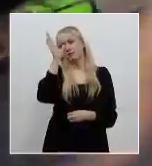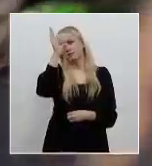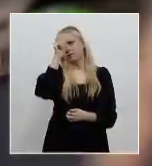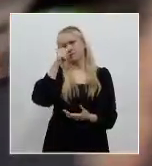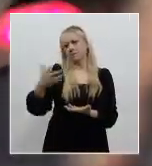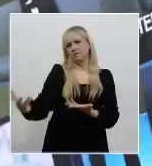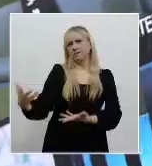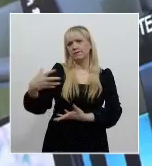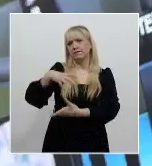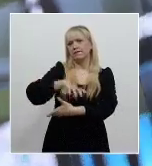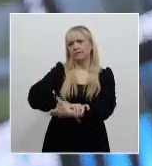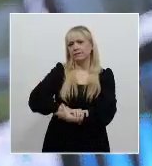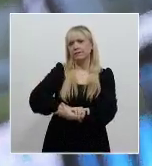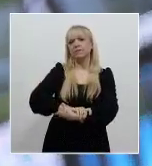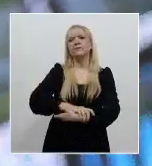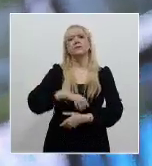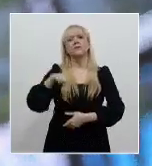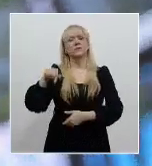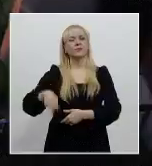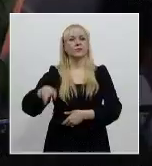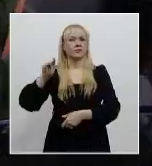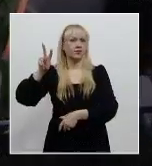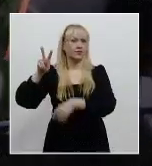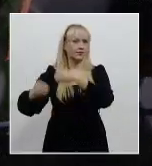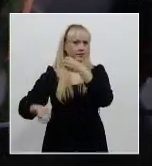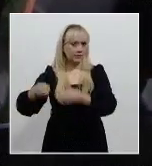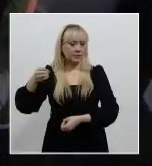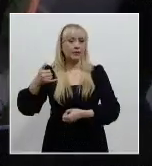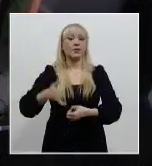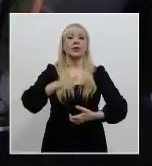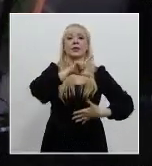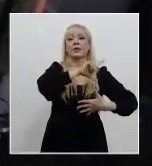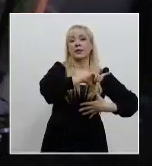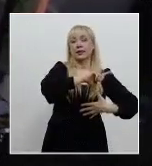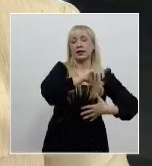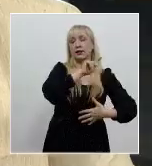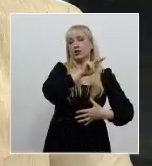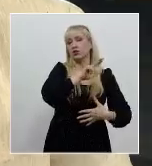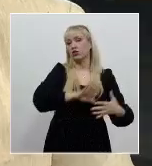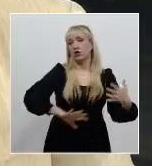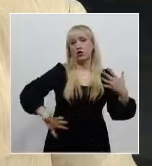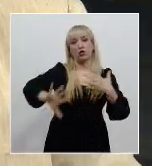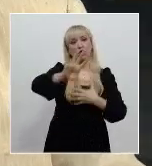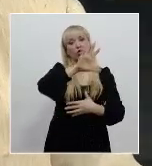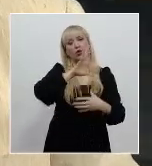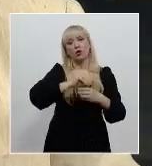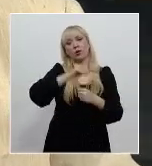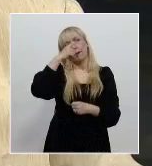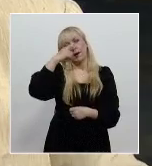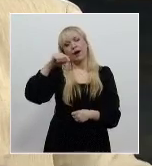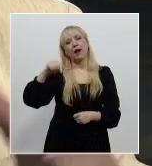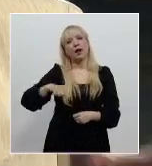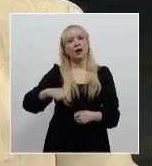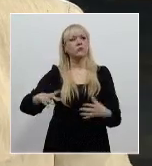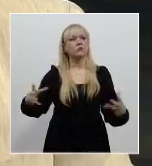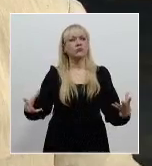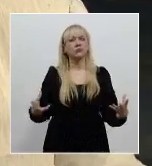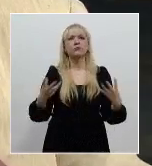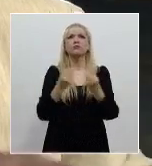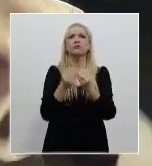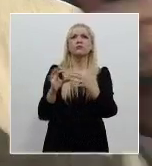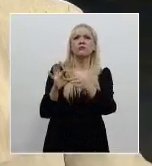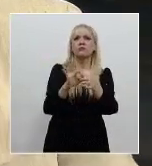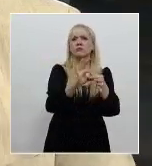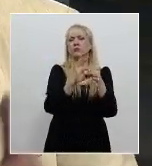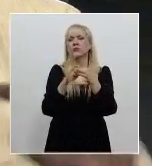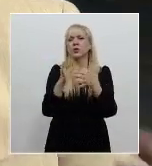del Poder Judicial de la Federación con la red de televisoras de América Latina. Y va a permitir que nos sumemos a una red